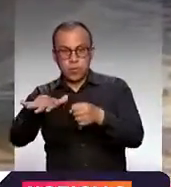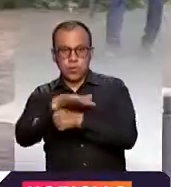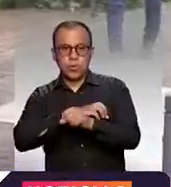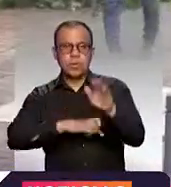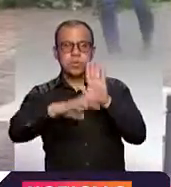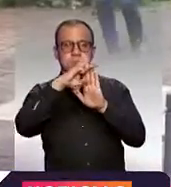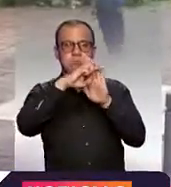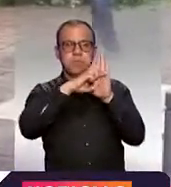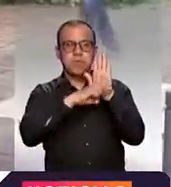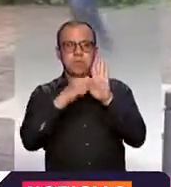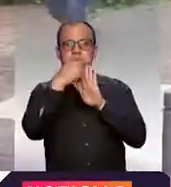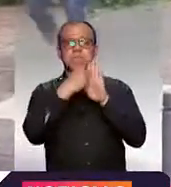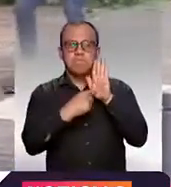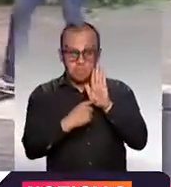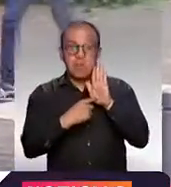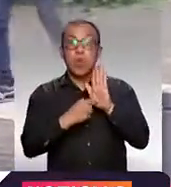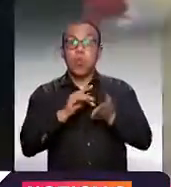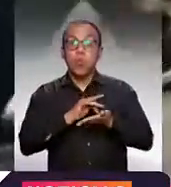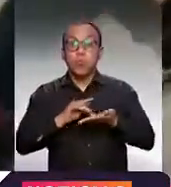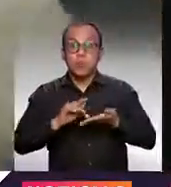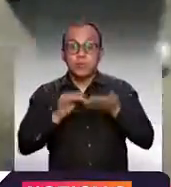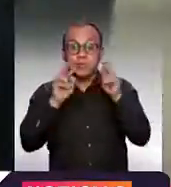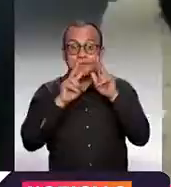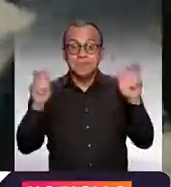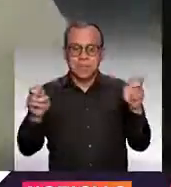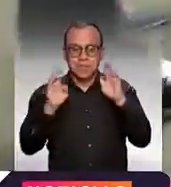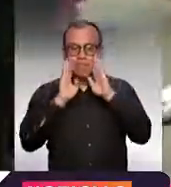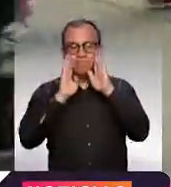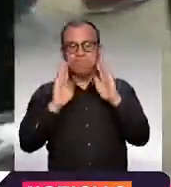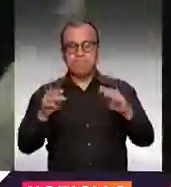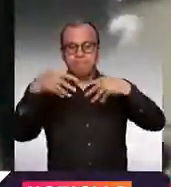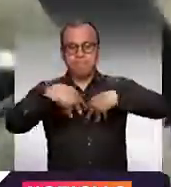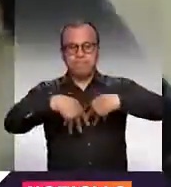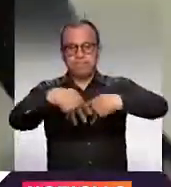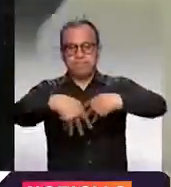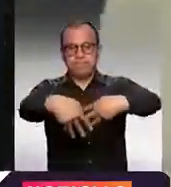protocolo que incluyera medidas urgentes para atender las manifestaciones.